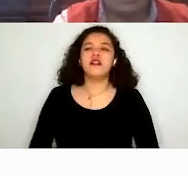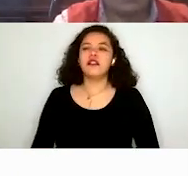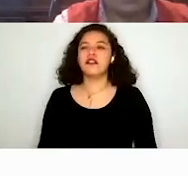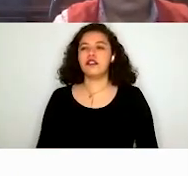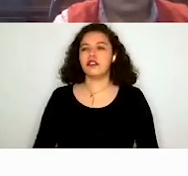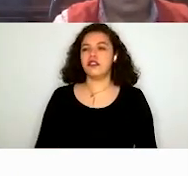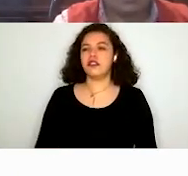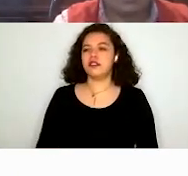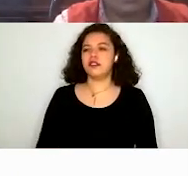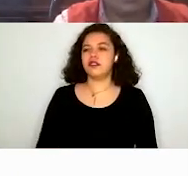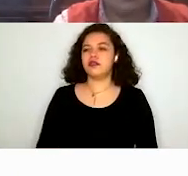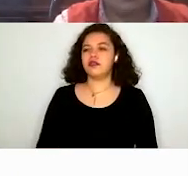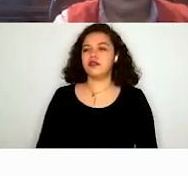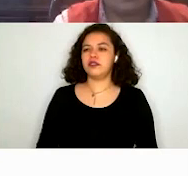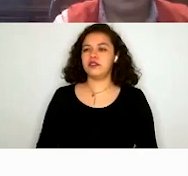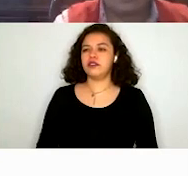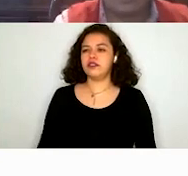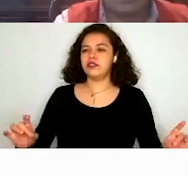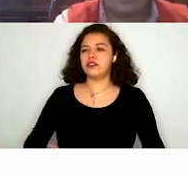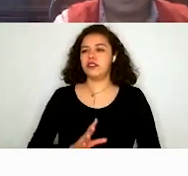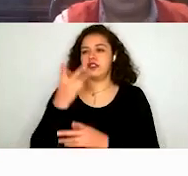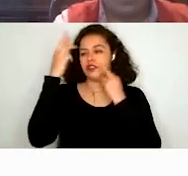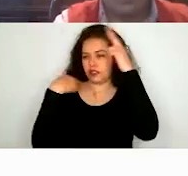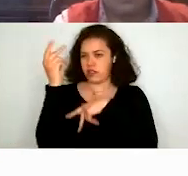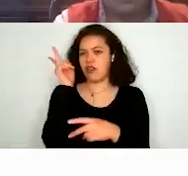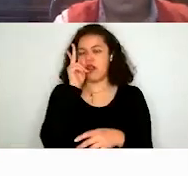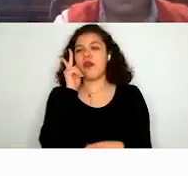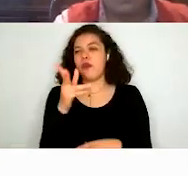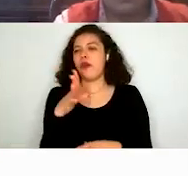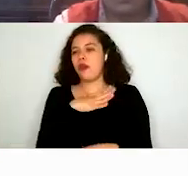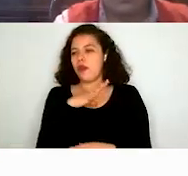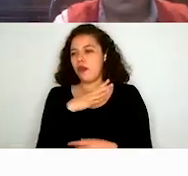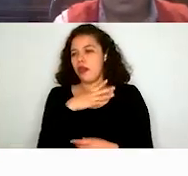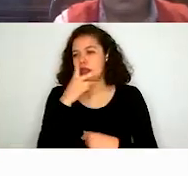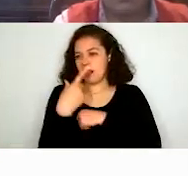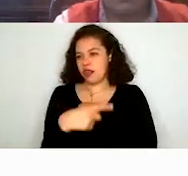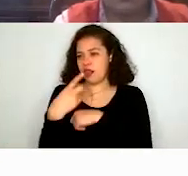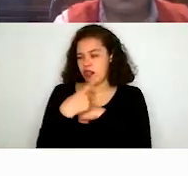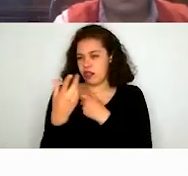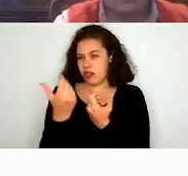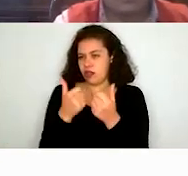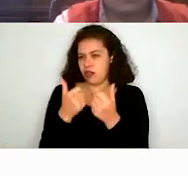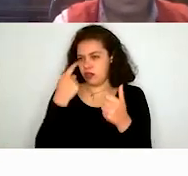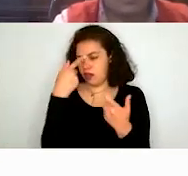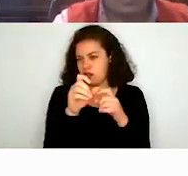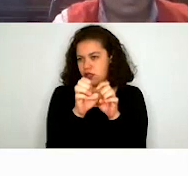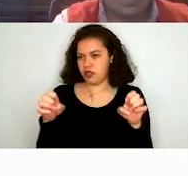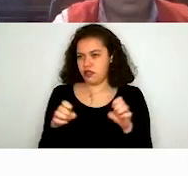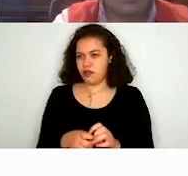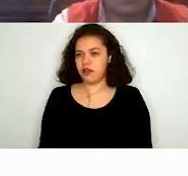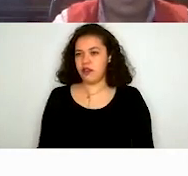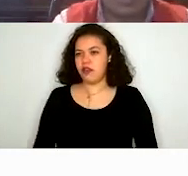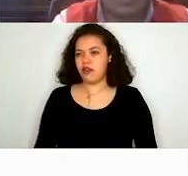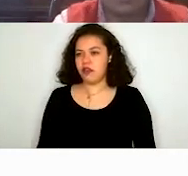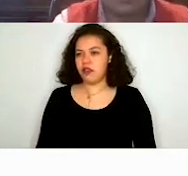Y en el caso de que dicha revisión y pruebas se encontrara que existen daño o deterioro en los equipos, estos